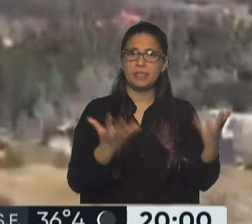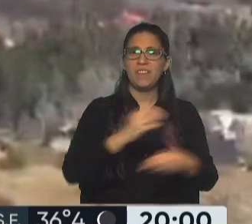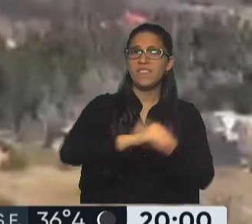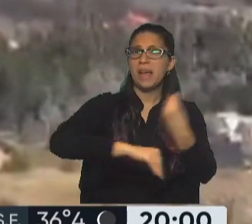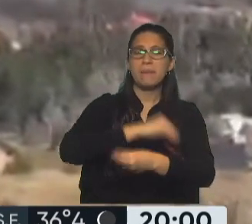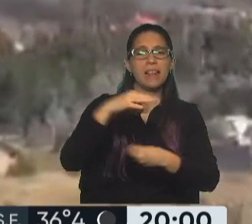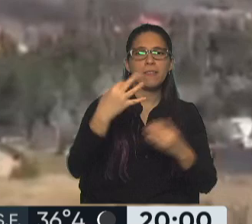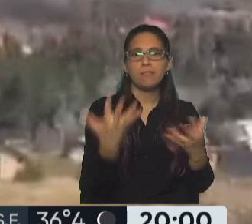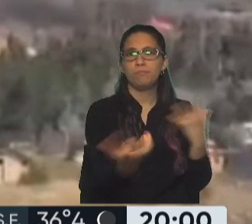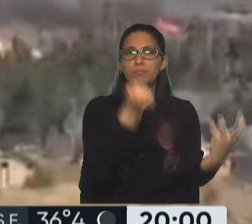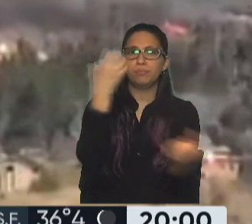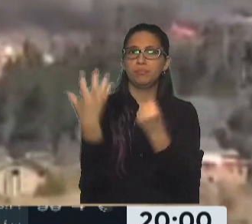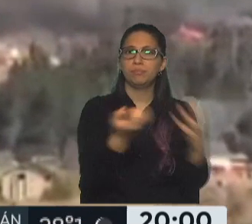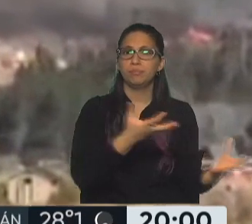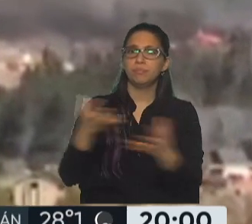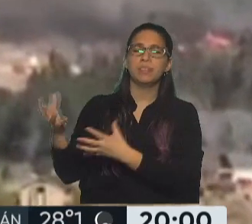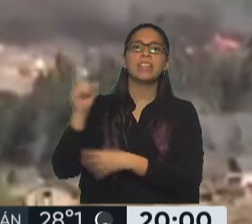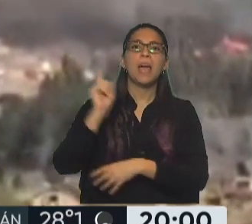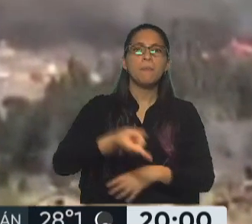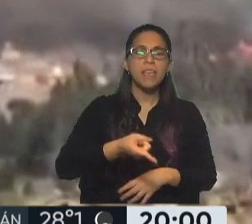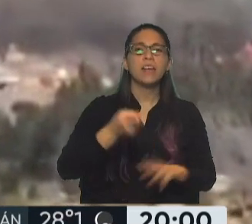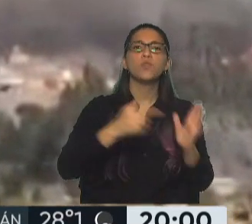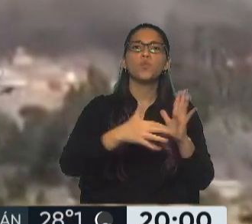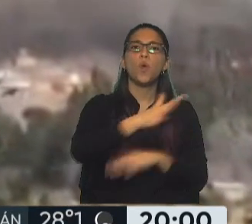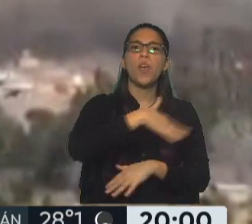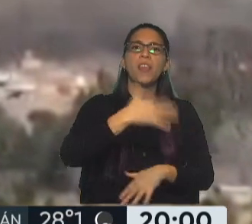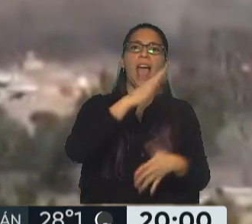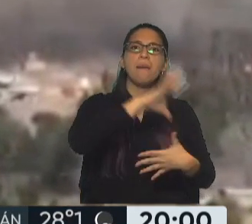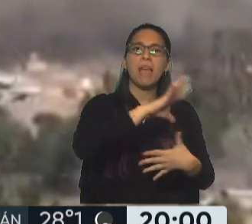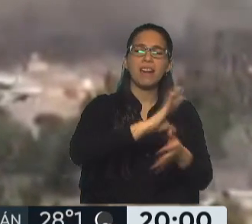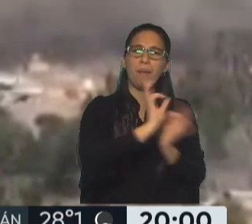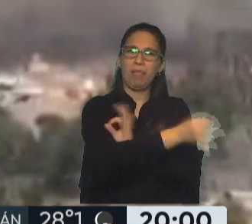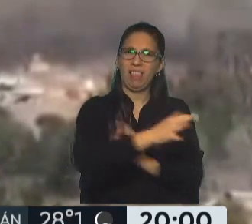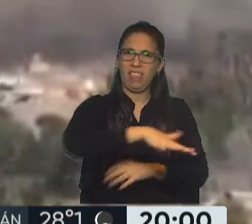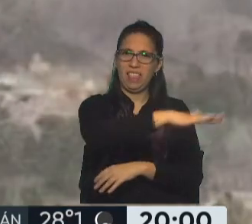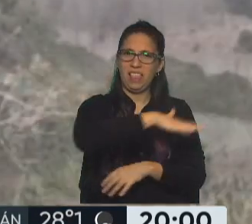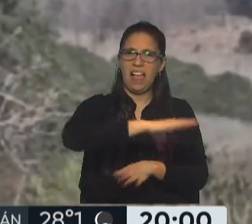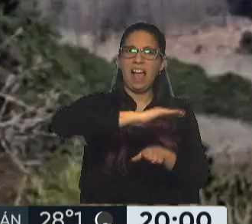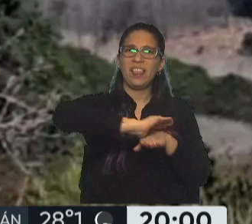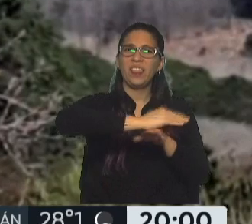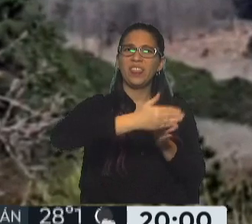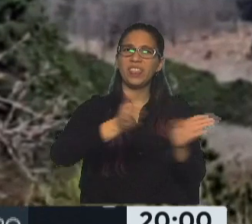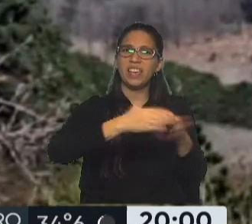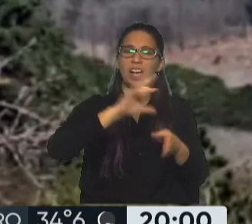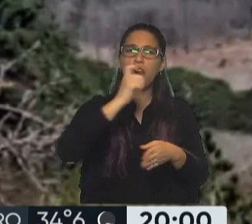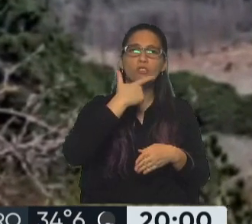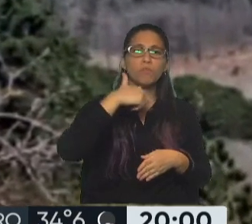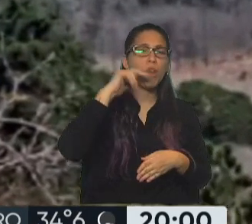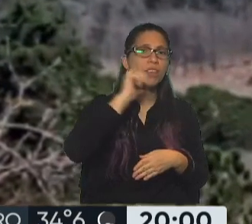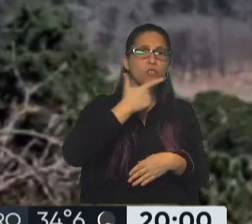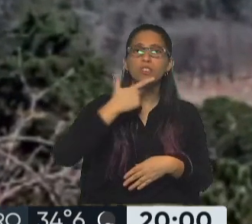Yacanto, se mantienen activos focos en Villa Ciudad de América, aledaña al dique Los Molinos, Juárez